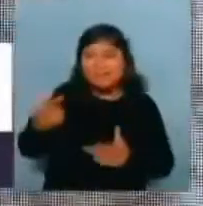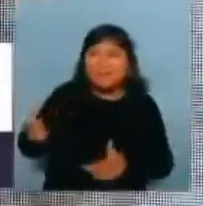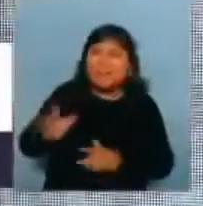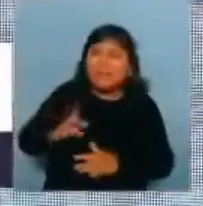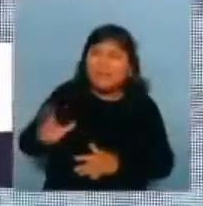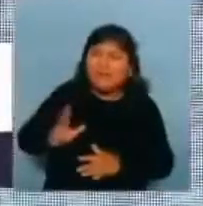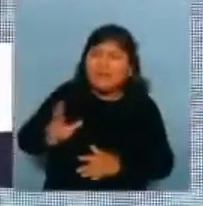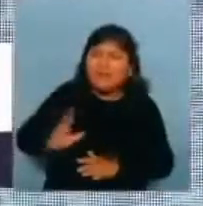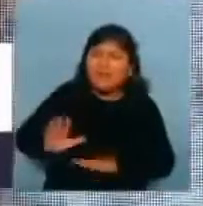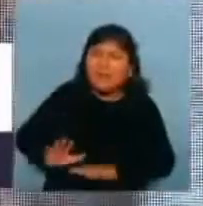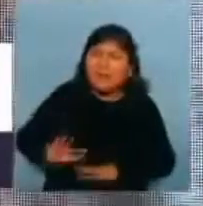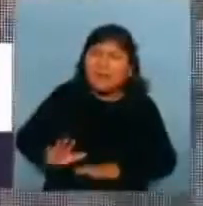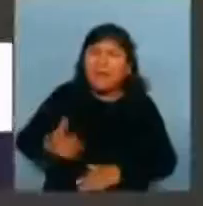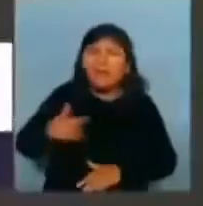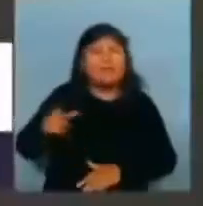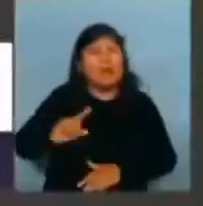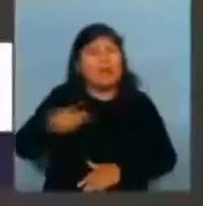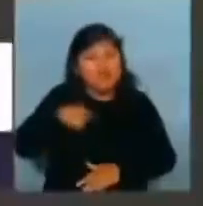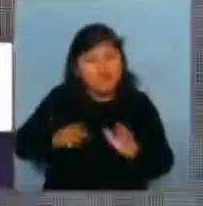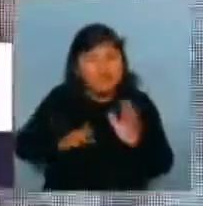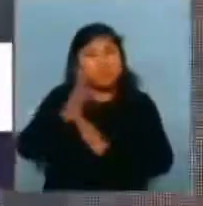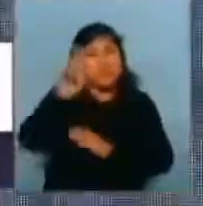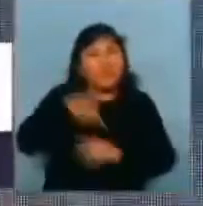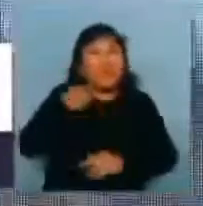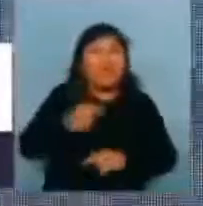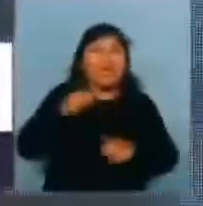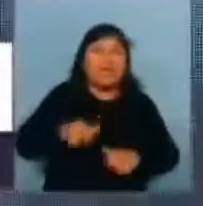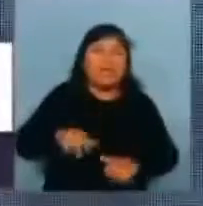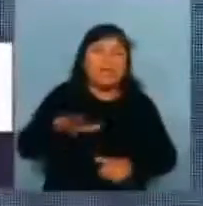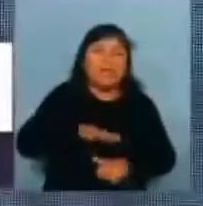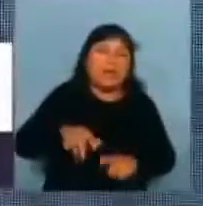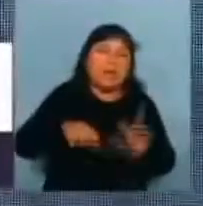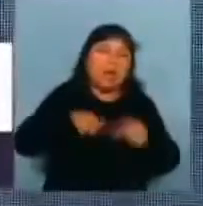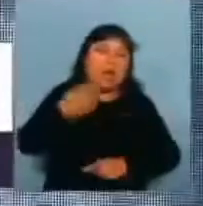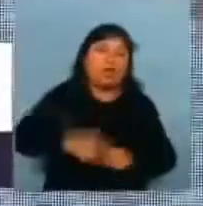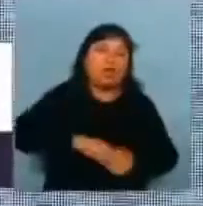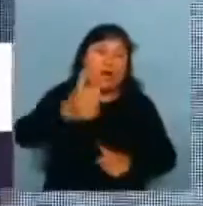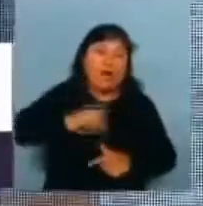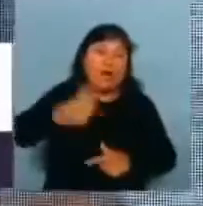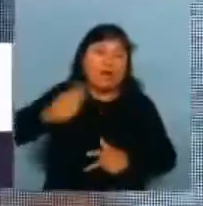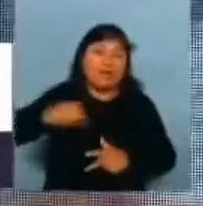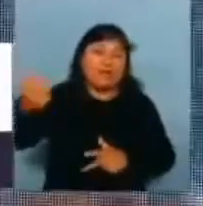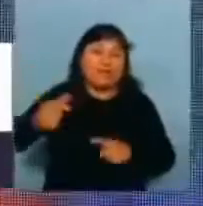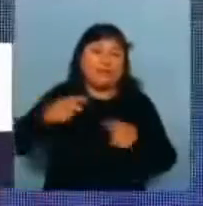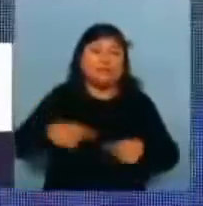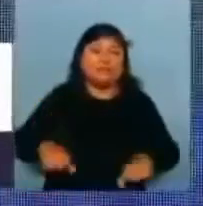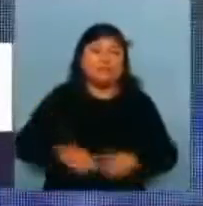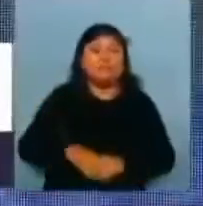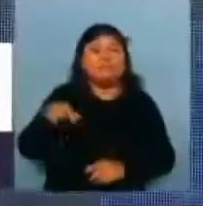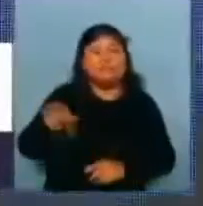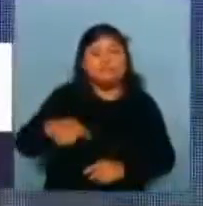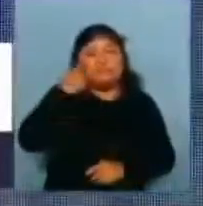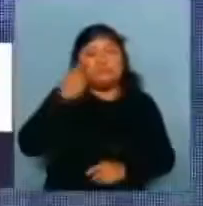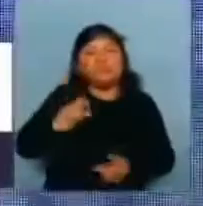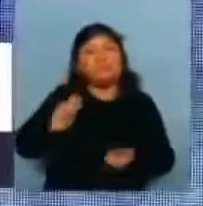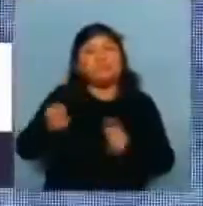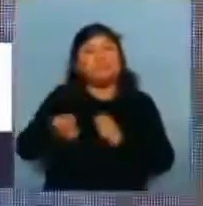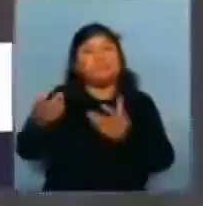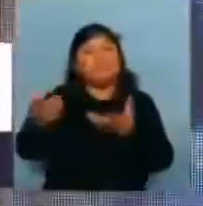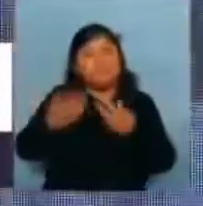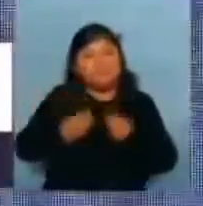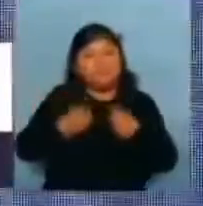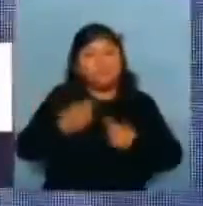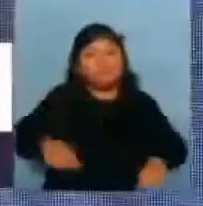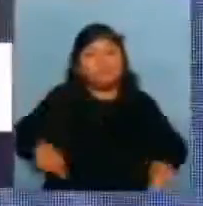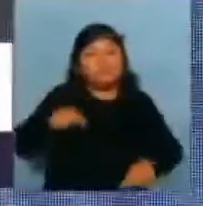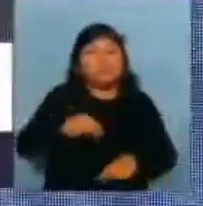que te dice, no, necesito salir de este lugar de confort para ganar otras cosas. Uh-huh. Y bueno, ahí creo que tiene que venir el acompañamiento, tanto